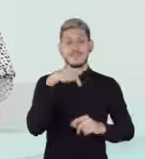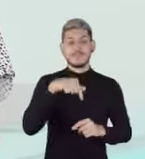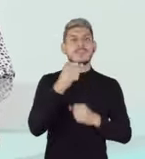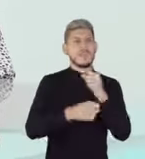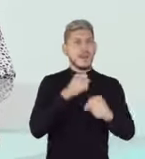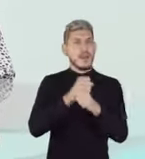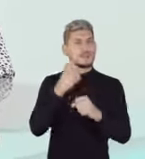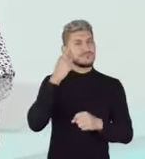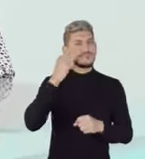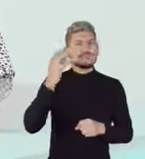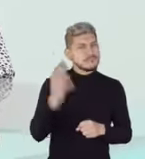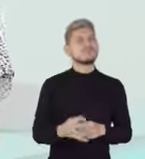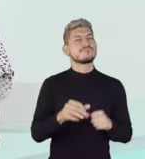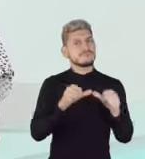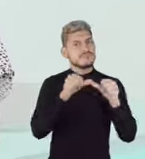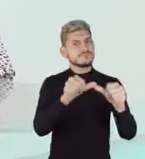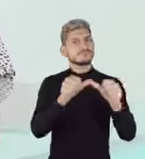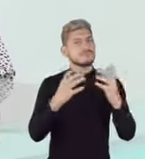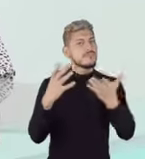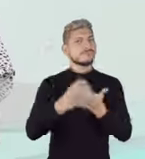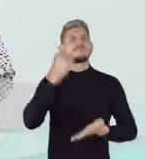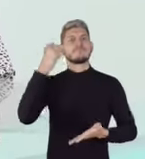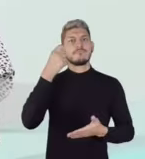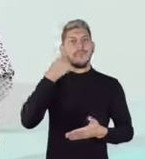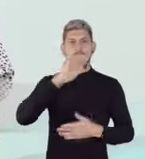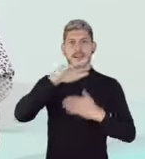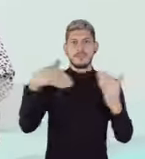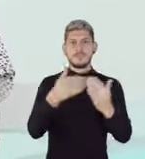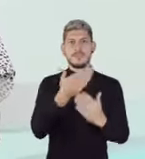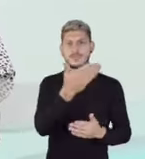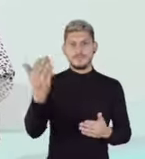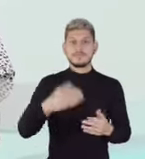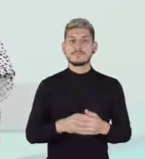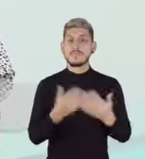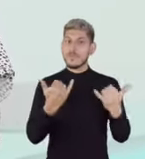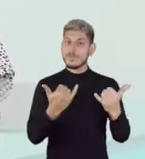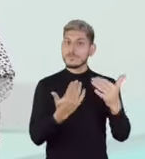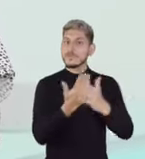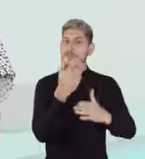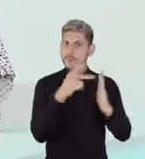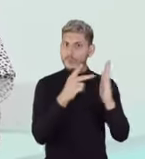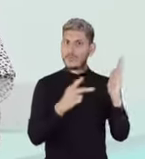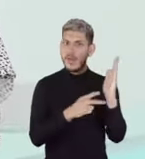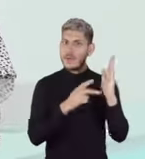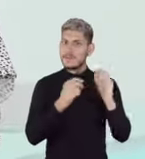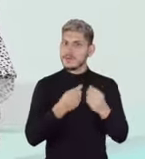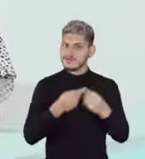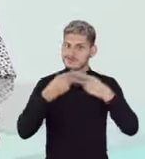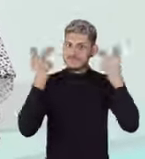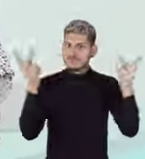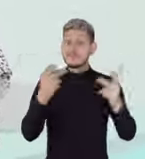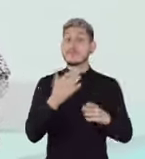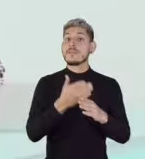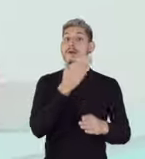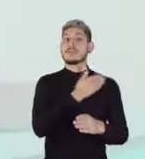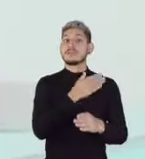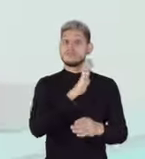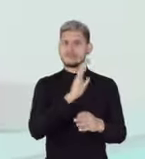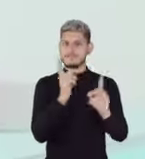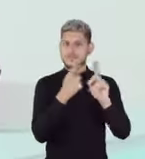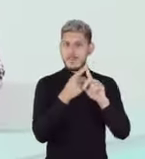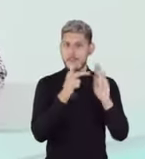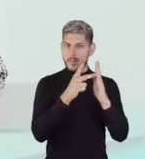declaramos que será de éxito y de victoria para todos. Esta es una nueva emisión de Ciudad Capital y antes de ir a nuestro primer